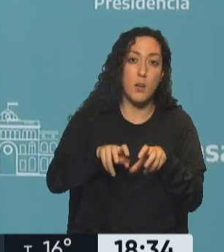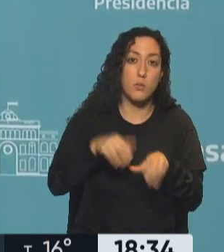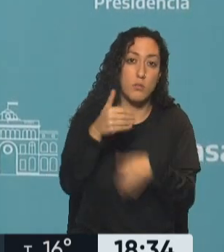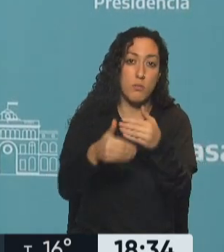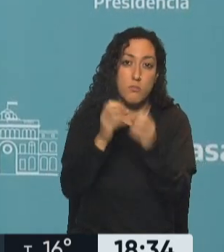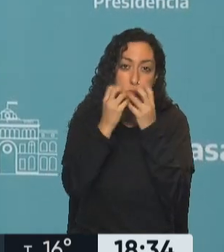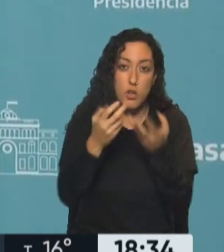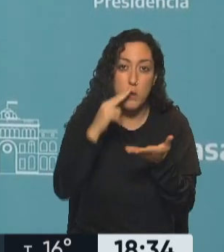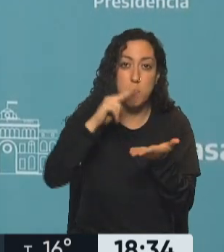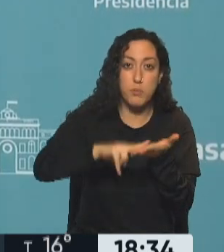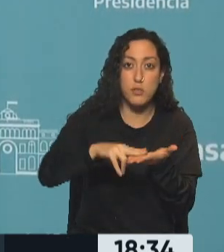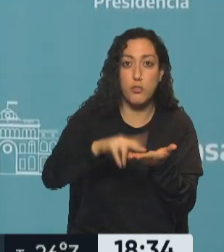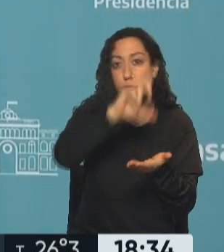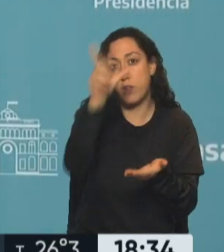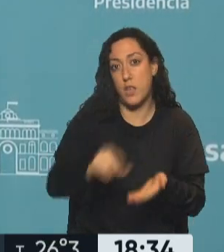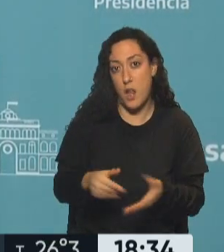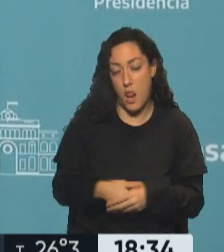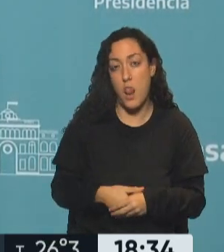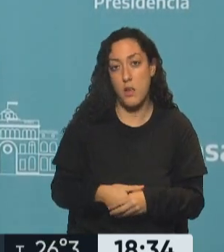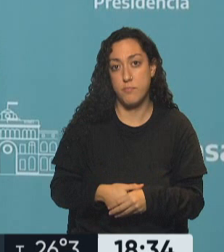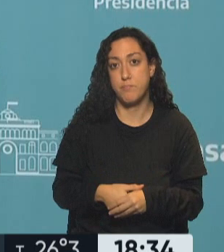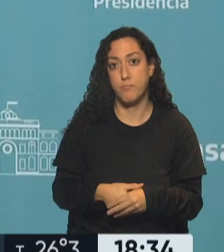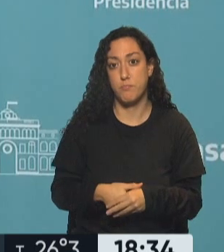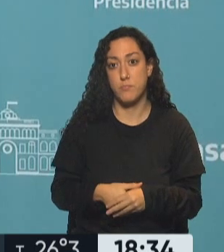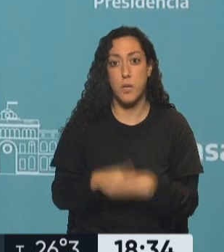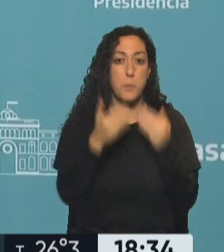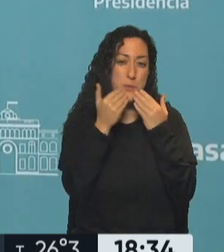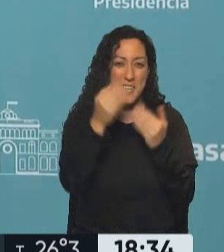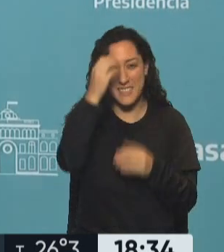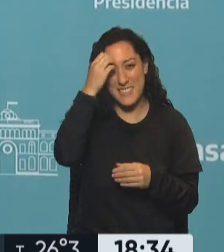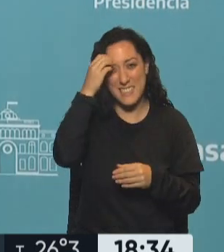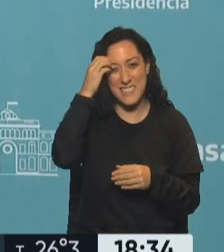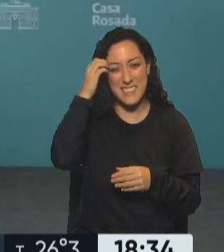de los impuestos federales. Muchas gracias, gobernador.